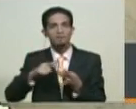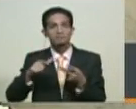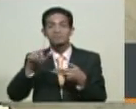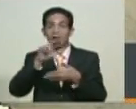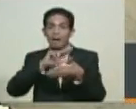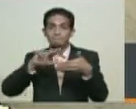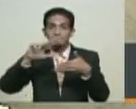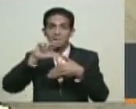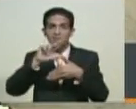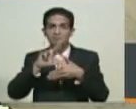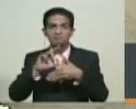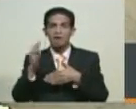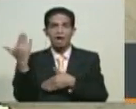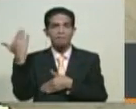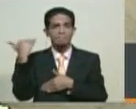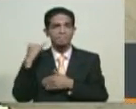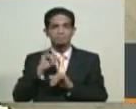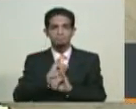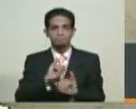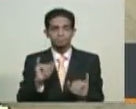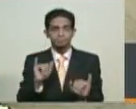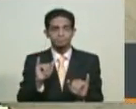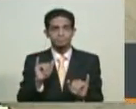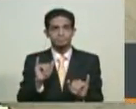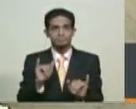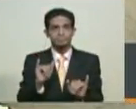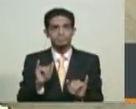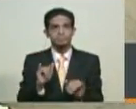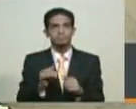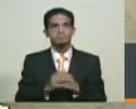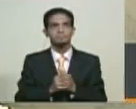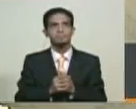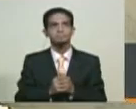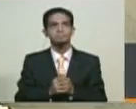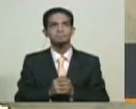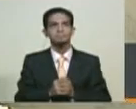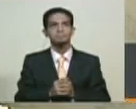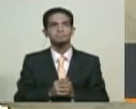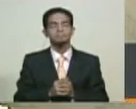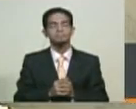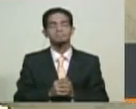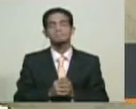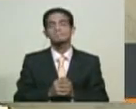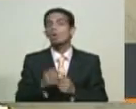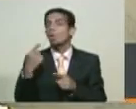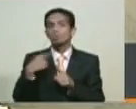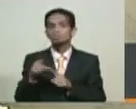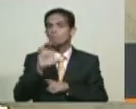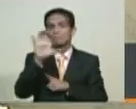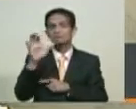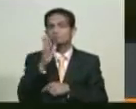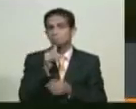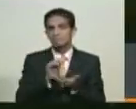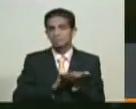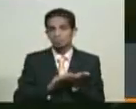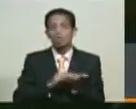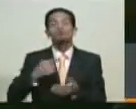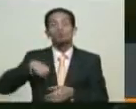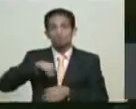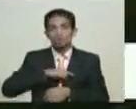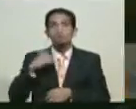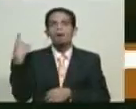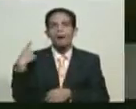bueno, le hicieron la guerra del billete que nos está haciendo nosotros sin alternativa, sin alternativas. Nosotros tenemos una gran